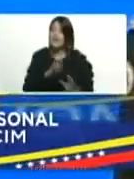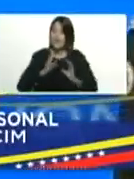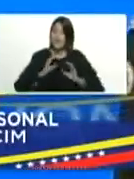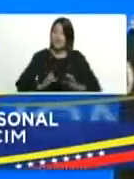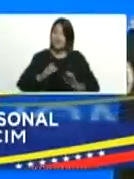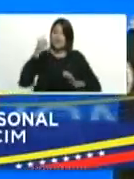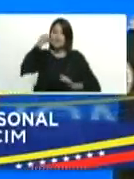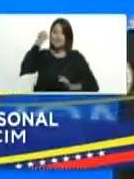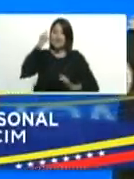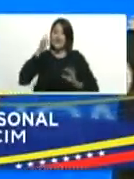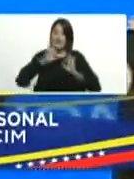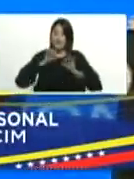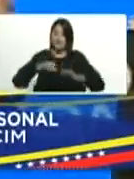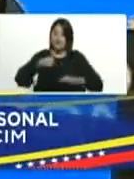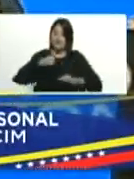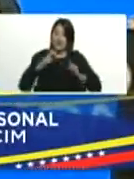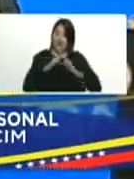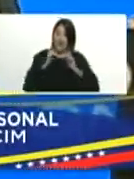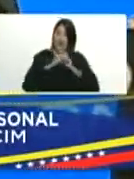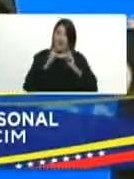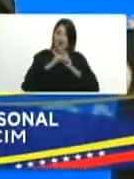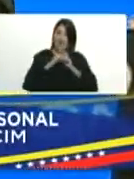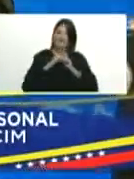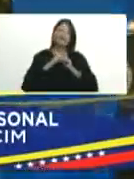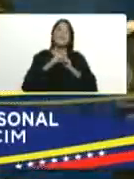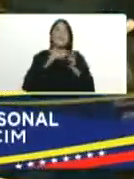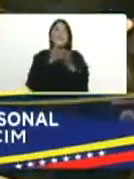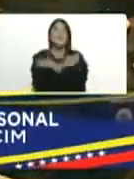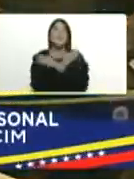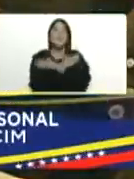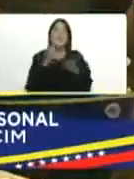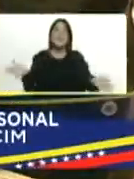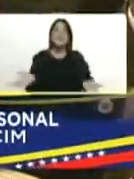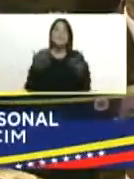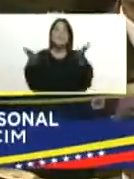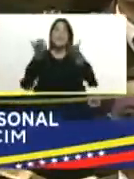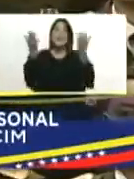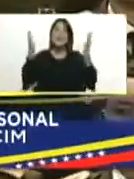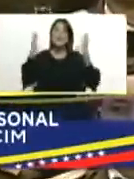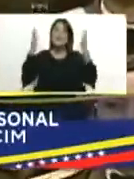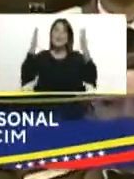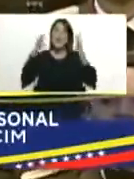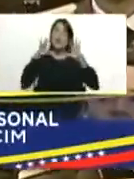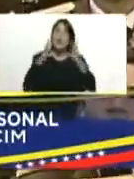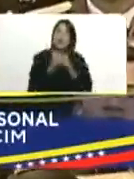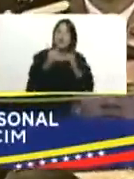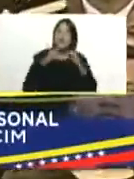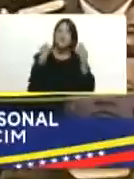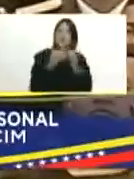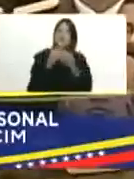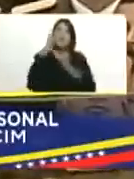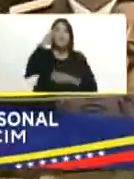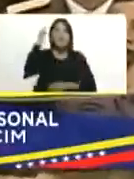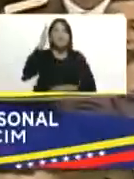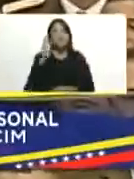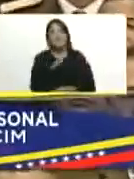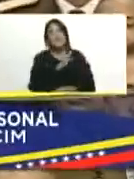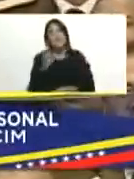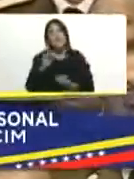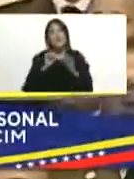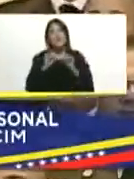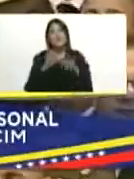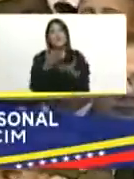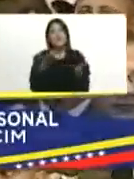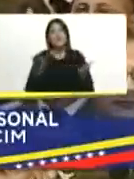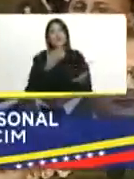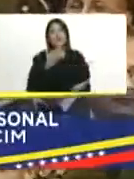sabe, los felicito, pues. Vayan a celebrar con su familia. Que Dios los bendiga y los mantenga en el camino del bien. Muchas